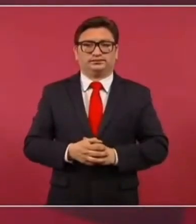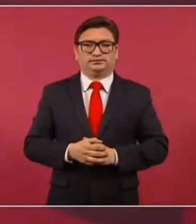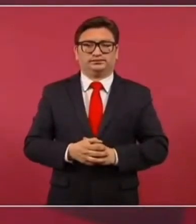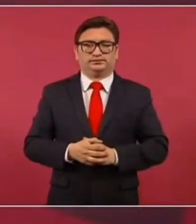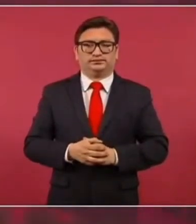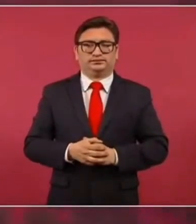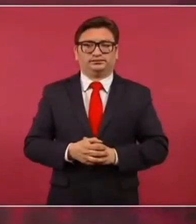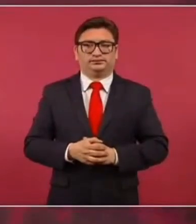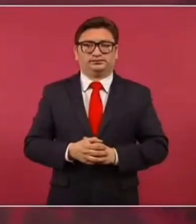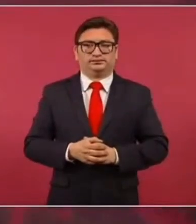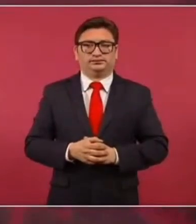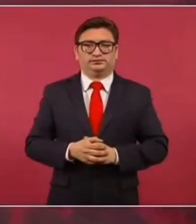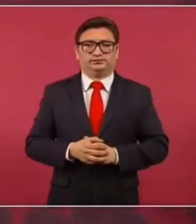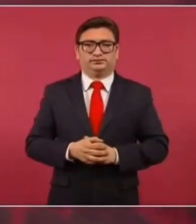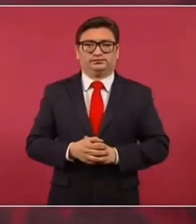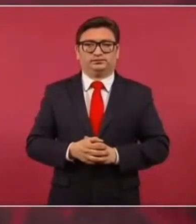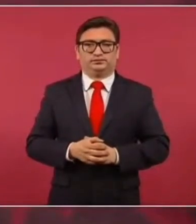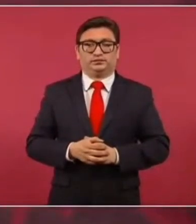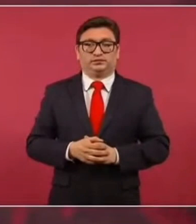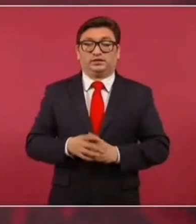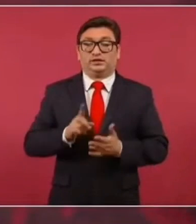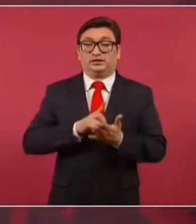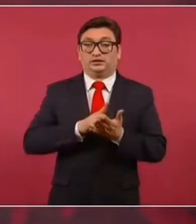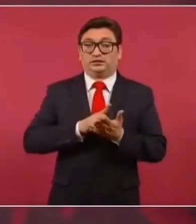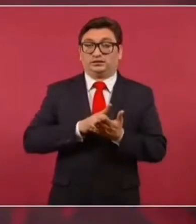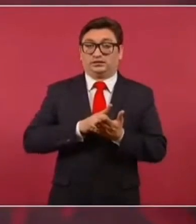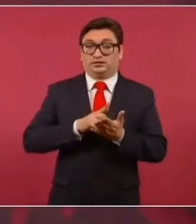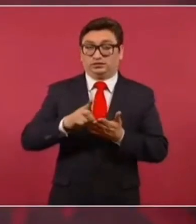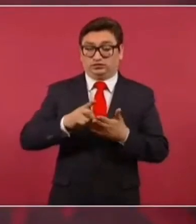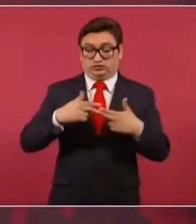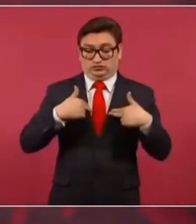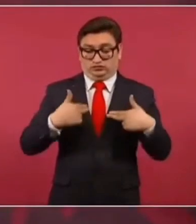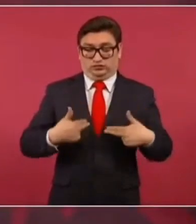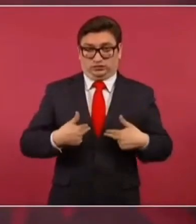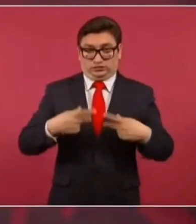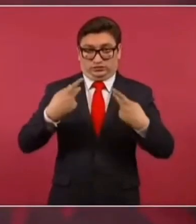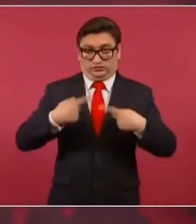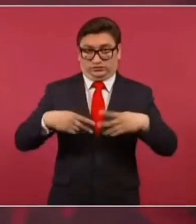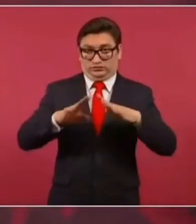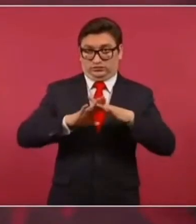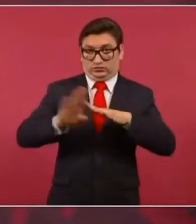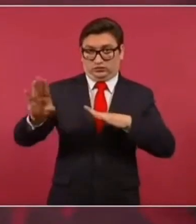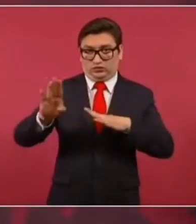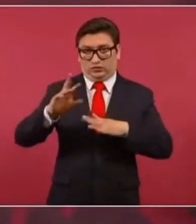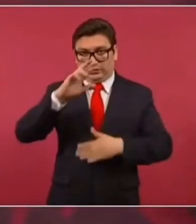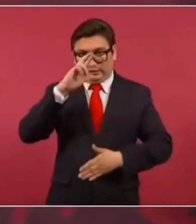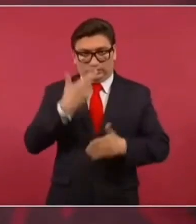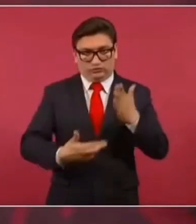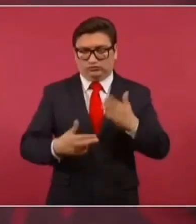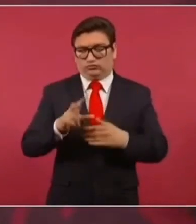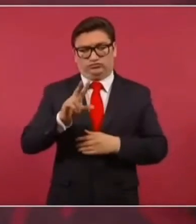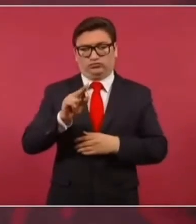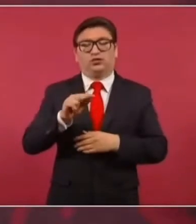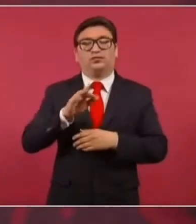que no se violen los derechos humanos de los migrantes, que se les proteja.